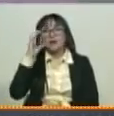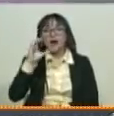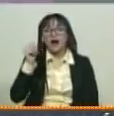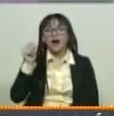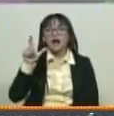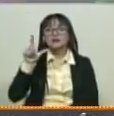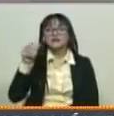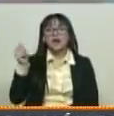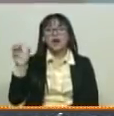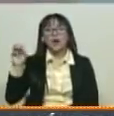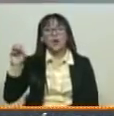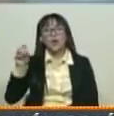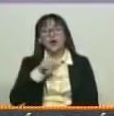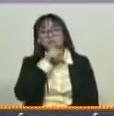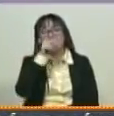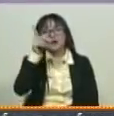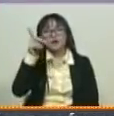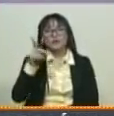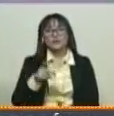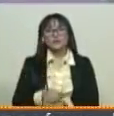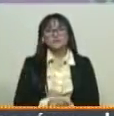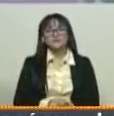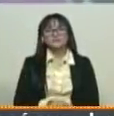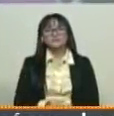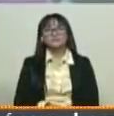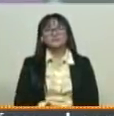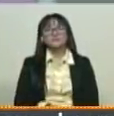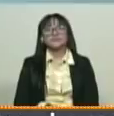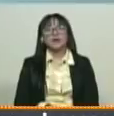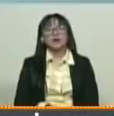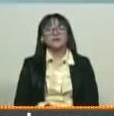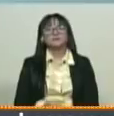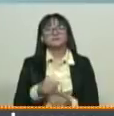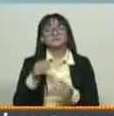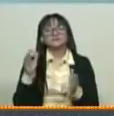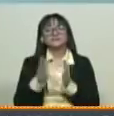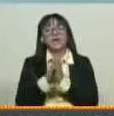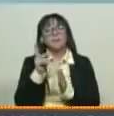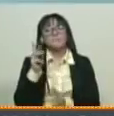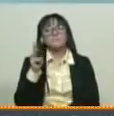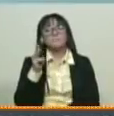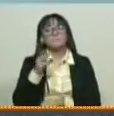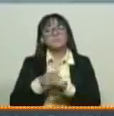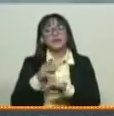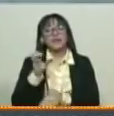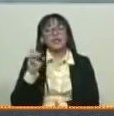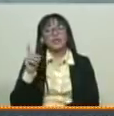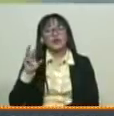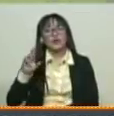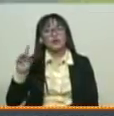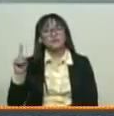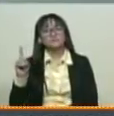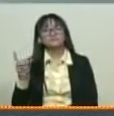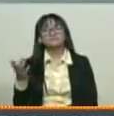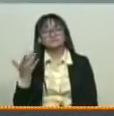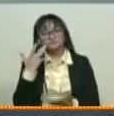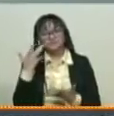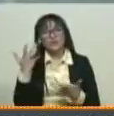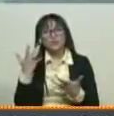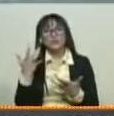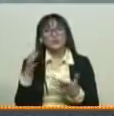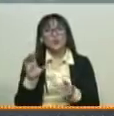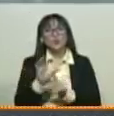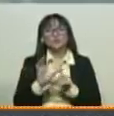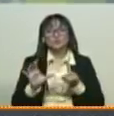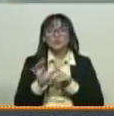Callao. Bueno, hemos ido con la parranda de San Pedro también, nos hemos desplegado por el país justamente resaltando nuestras